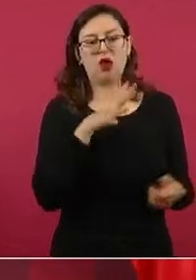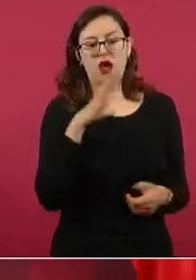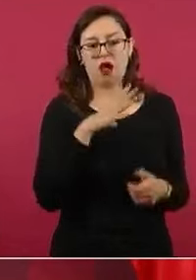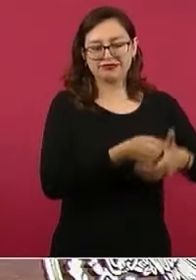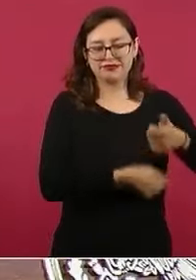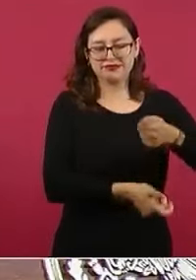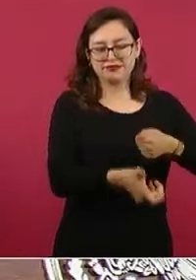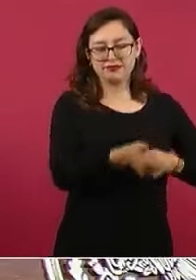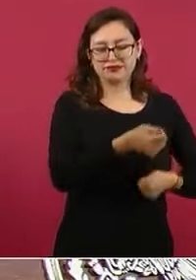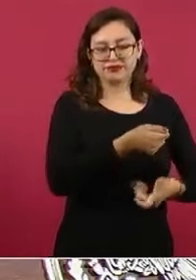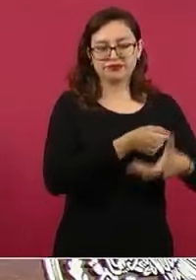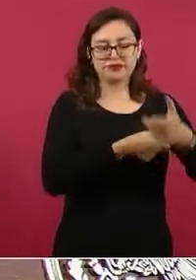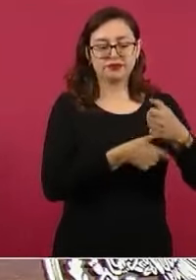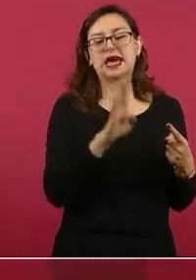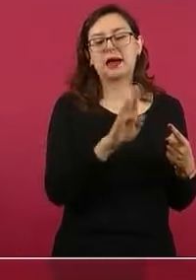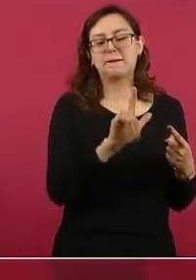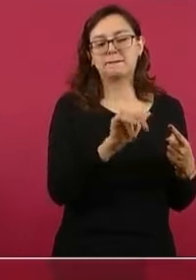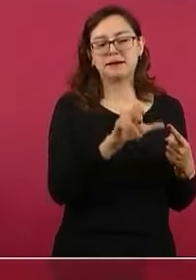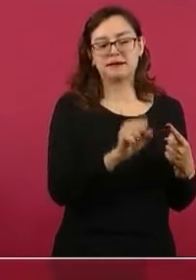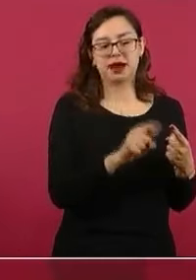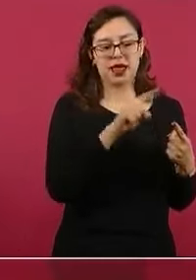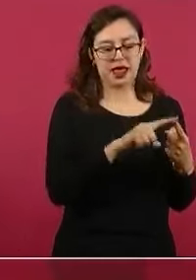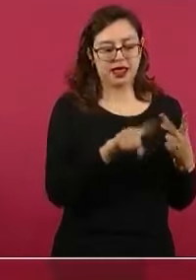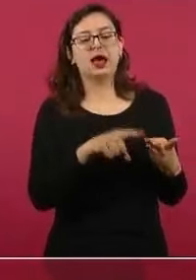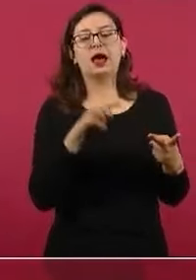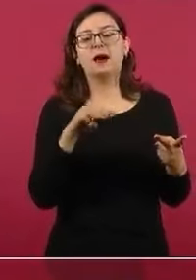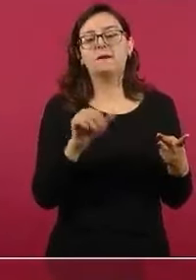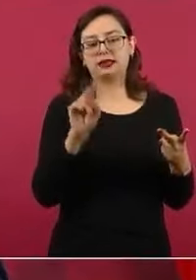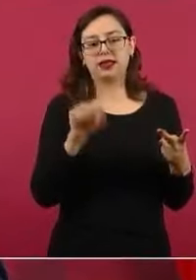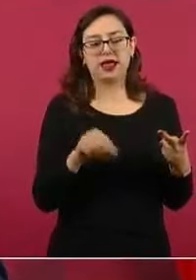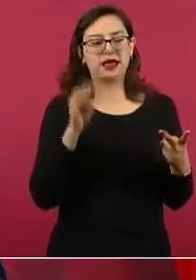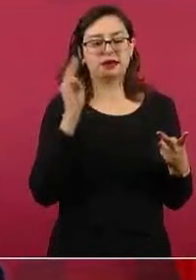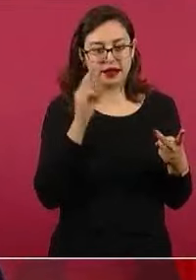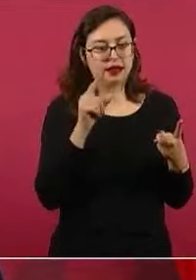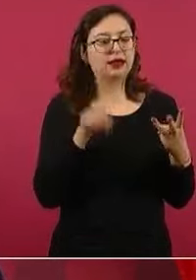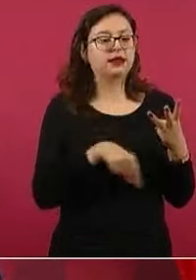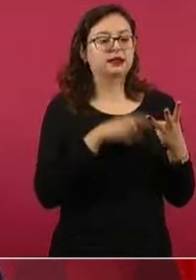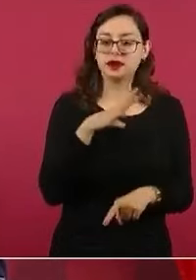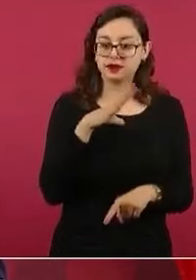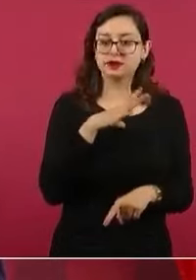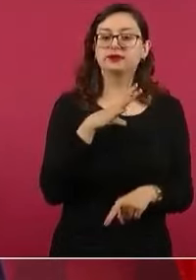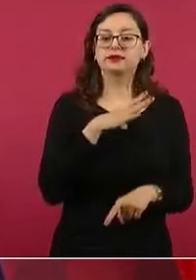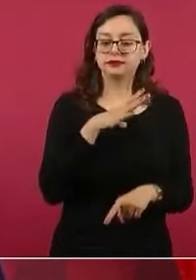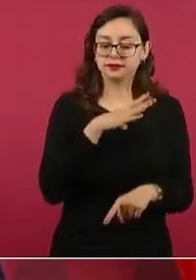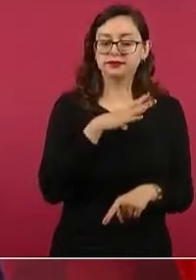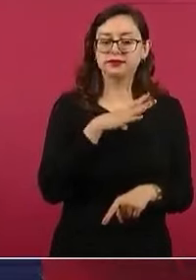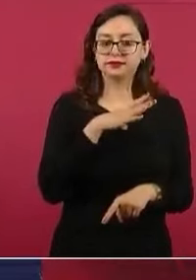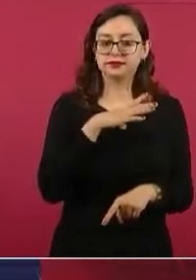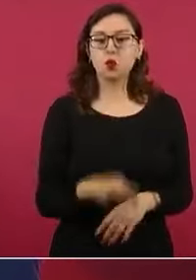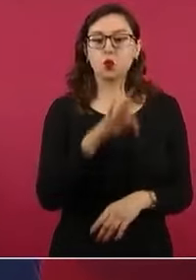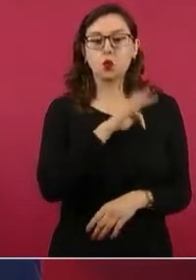estos ferries, desde San Blas, desde Mazatlán, también por vía aérea, se pueda estar